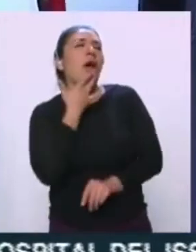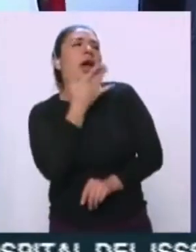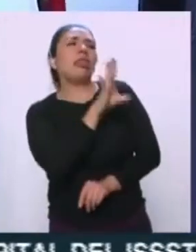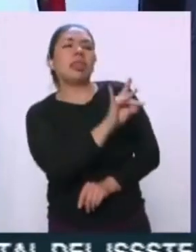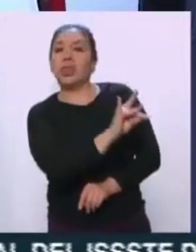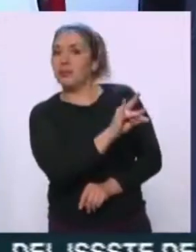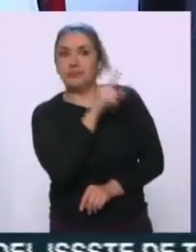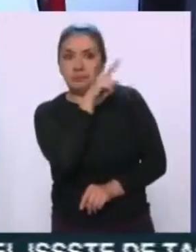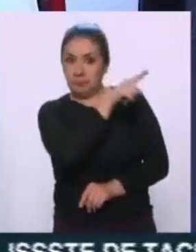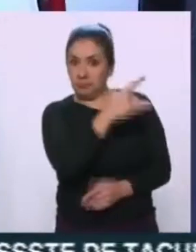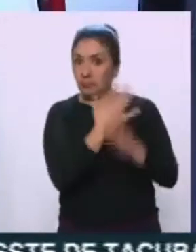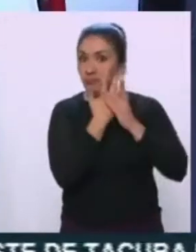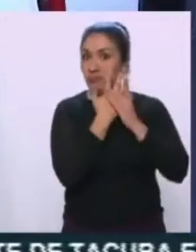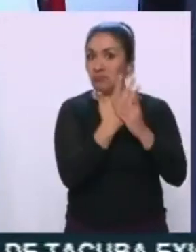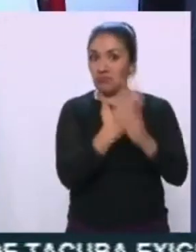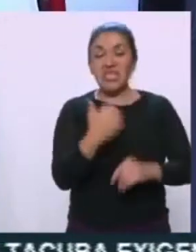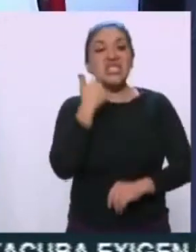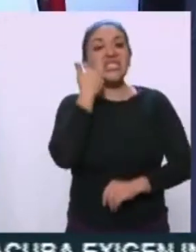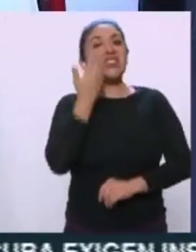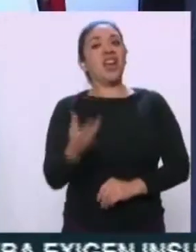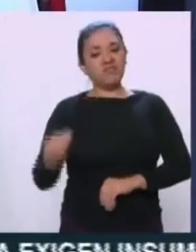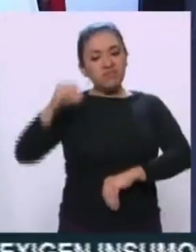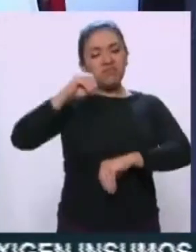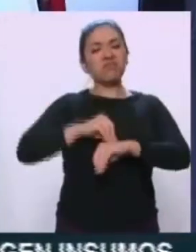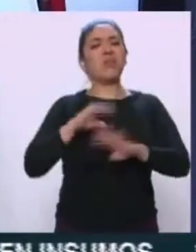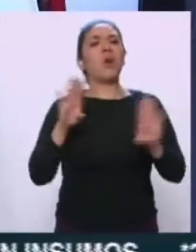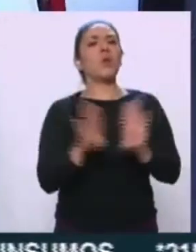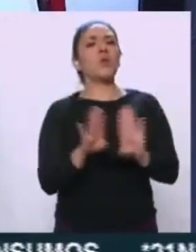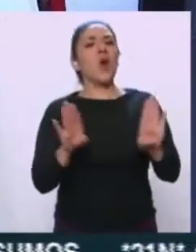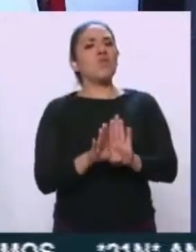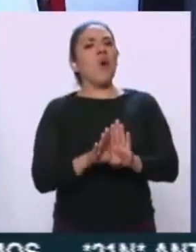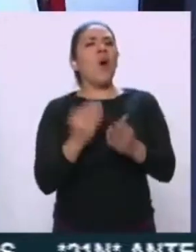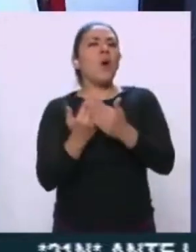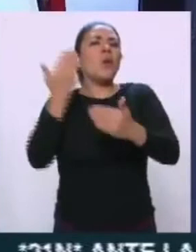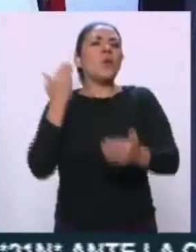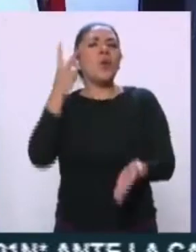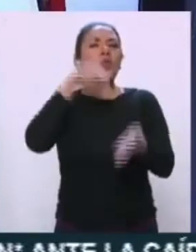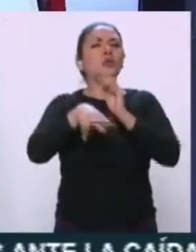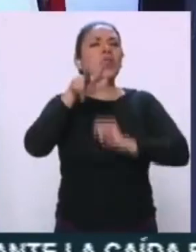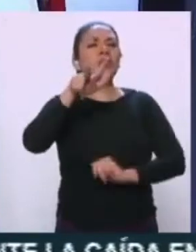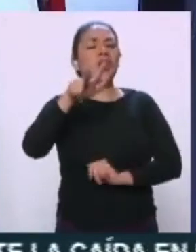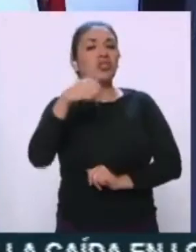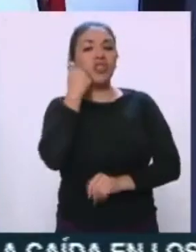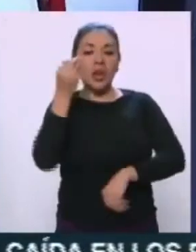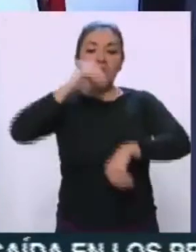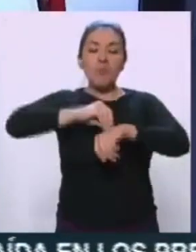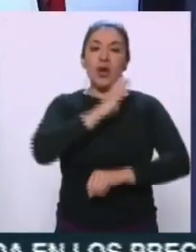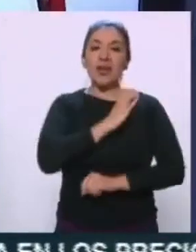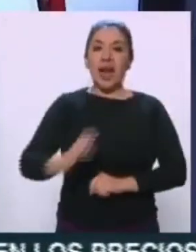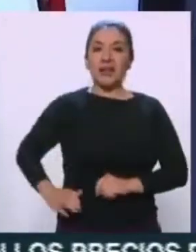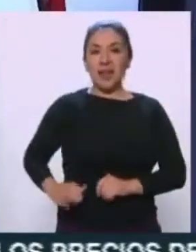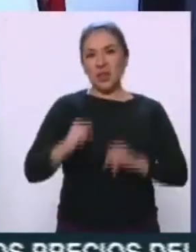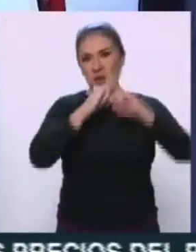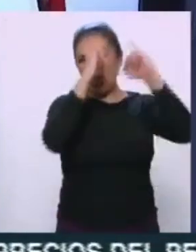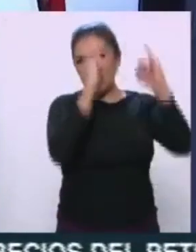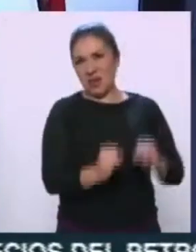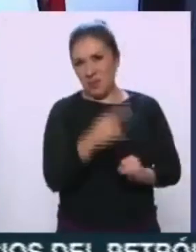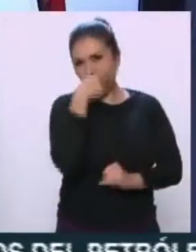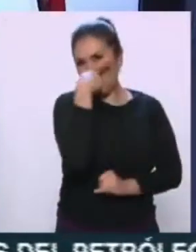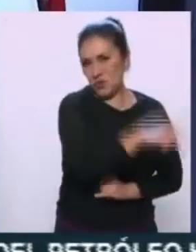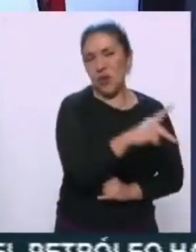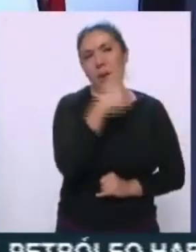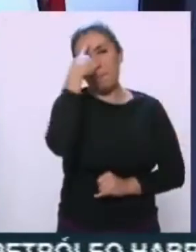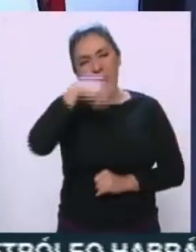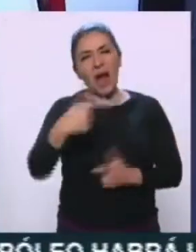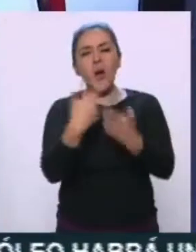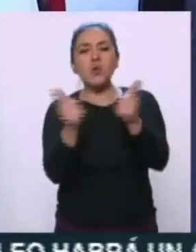decir, el señor está tratando de quedar una vez más, como lo hizo en el 2018, como candidato independiente o candidato